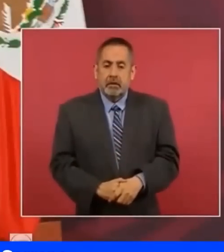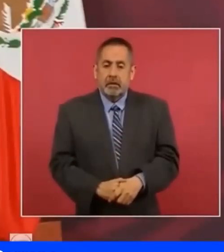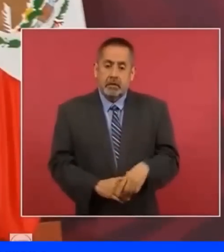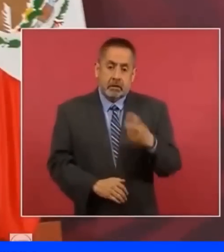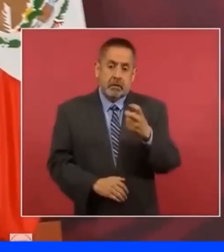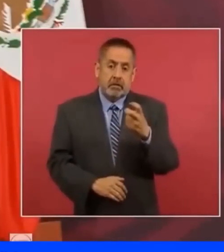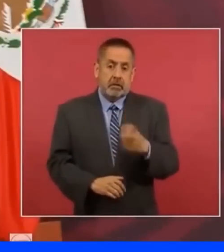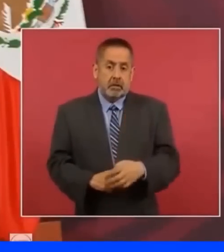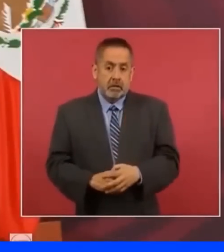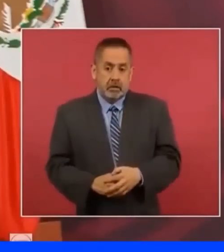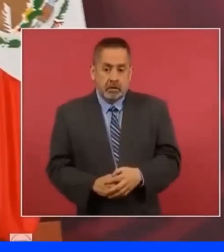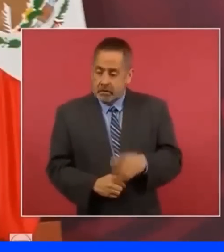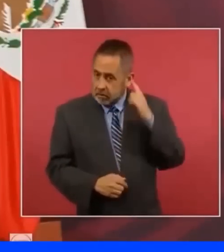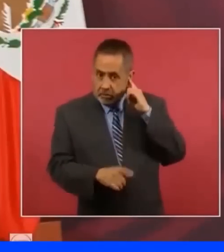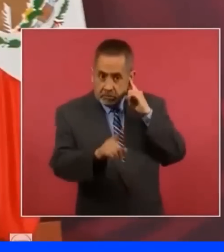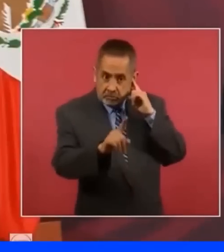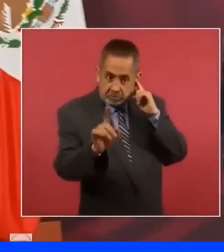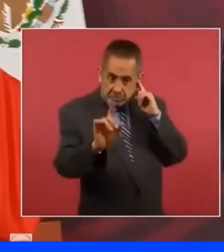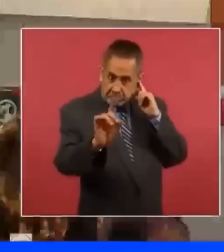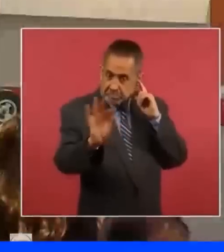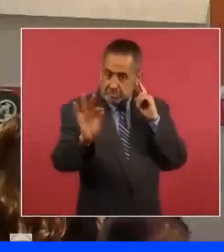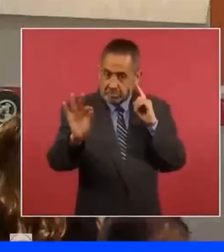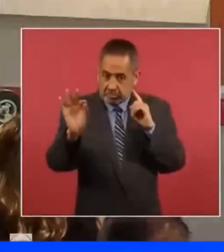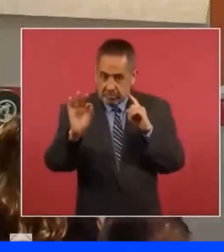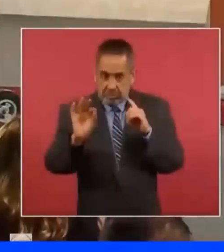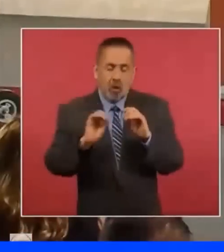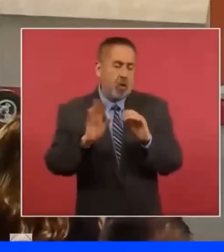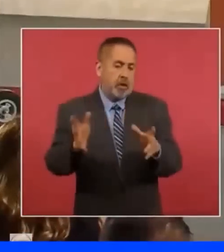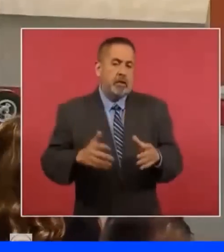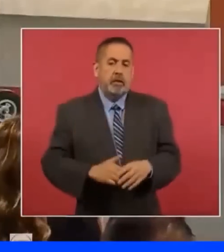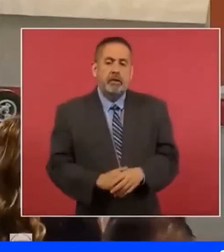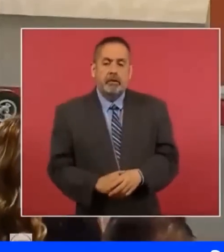Sí se escuchó, ¿no? Sí, lo que él está planteando.